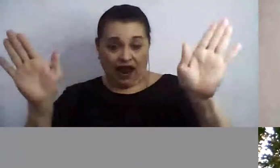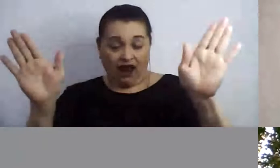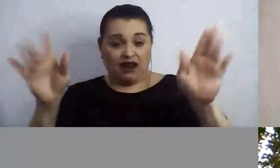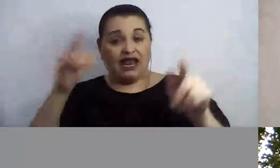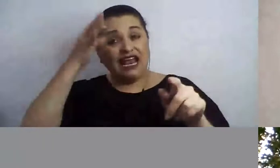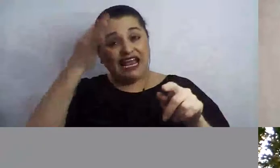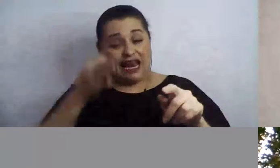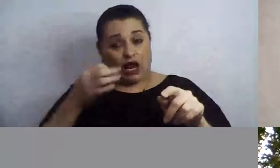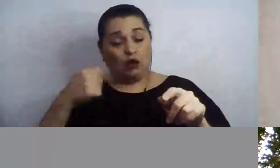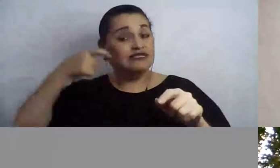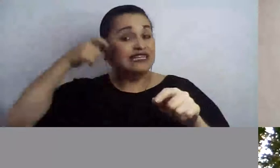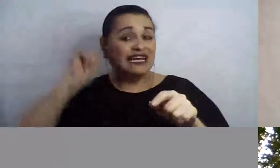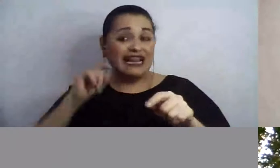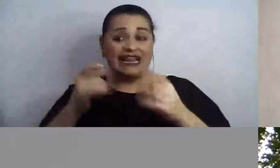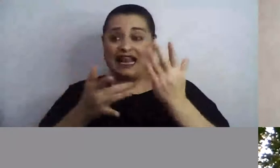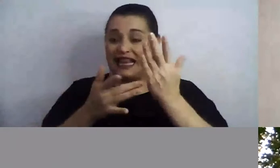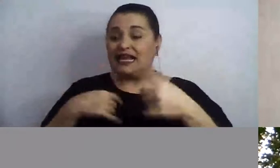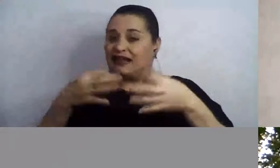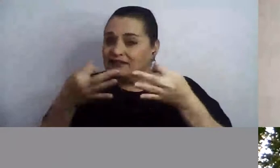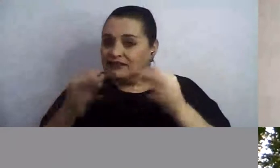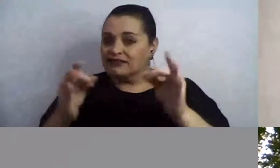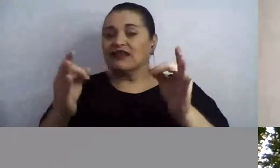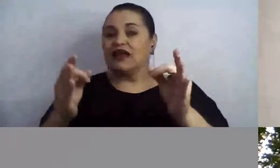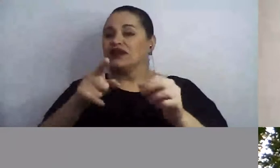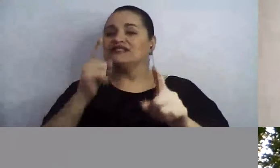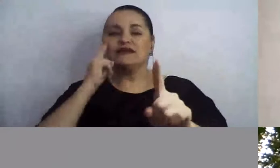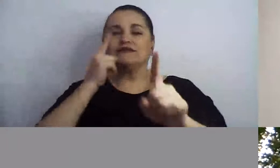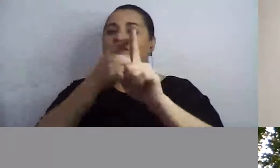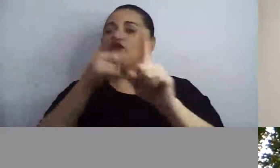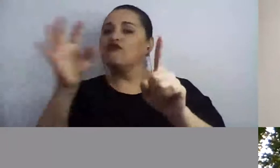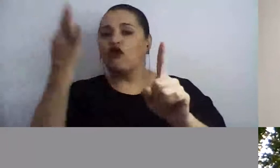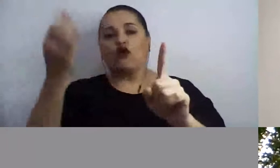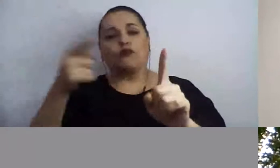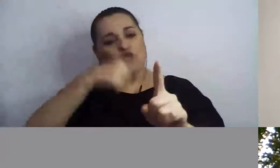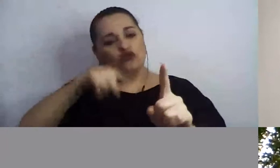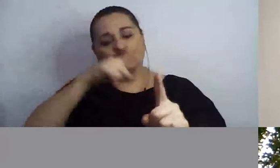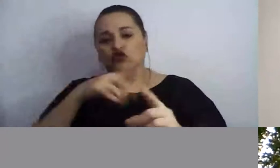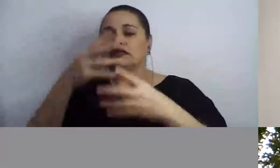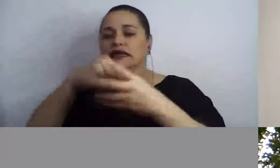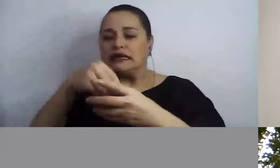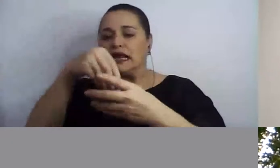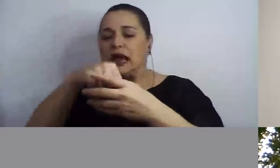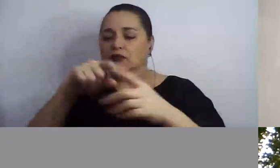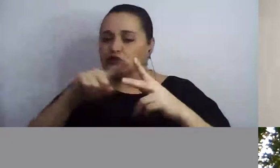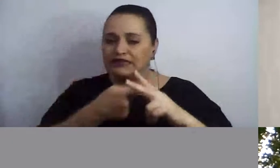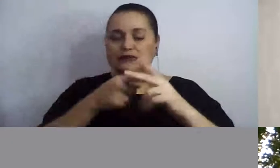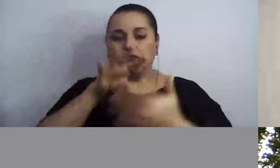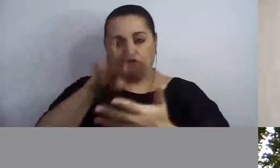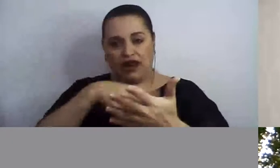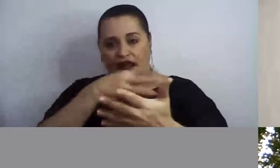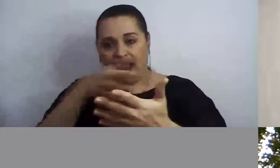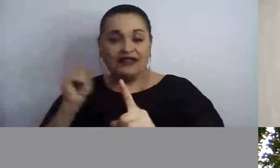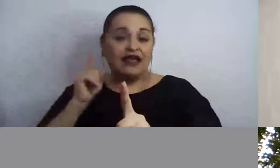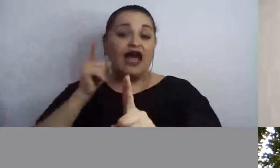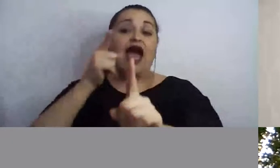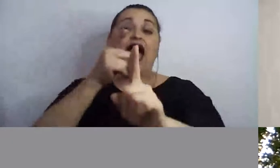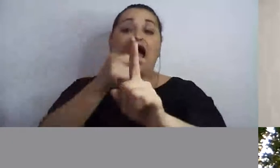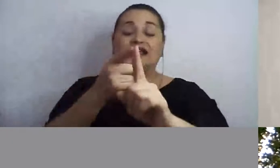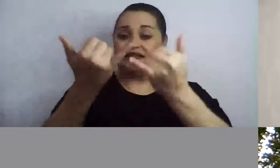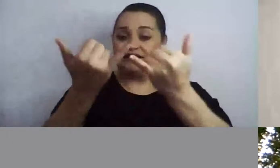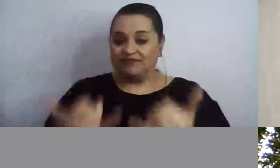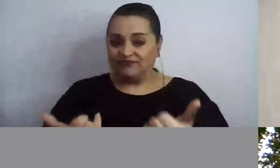como Secretaría Técnica hemos procurado que esa sea la forma como hemos venido integrando desde los principios de la agenda hasta aterrizar